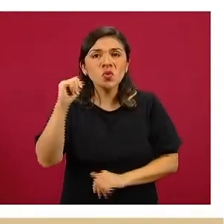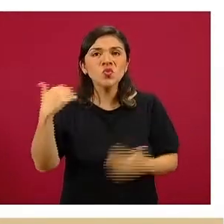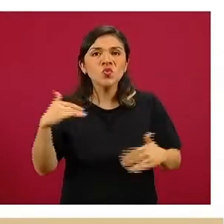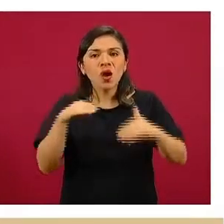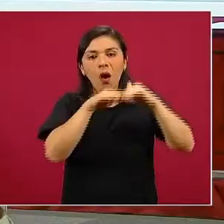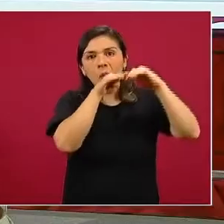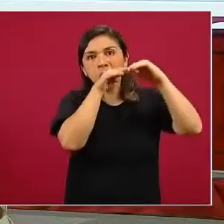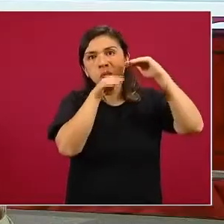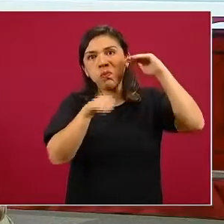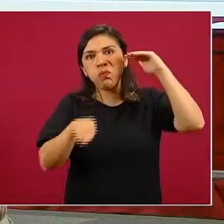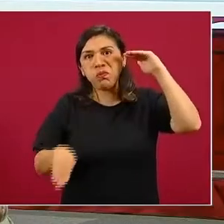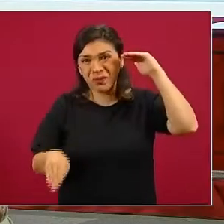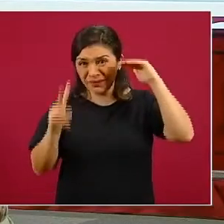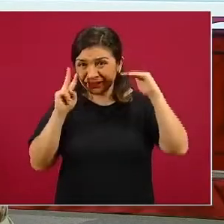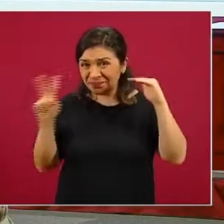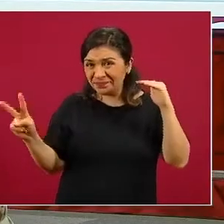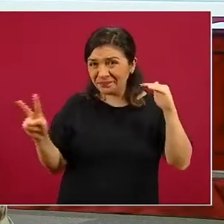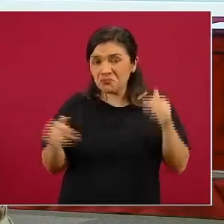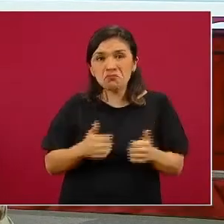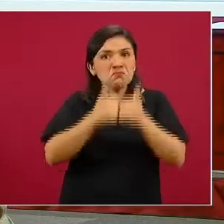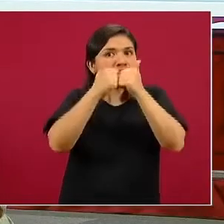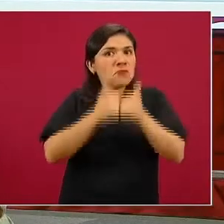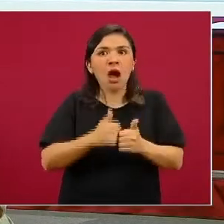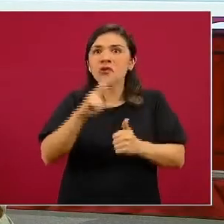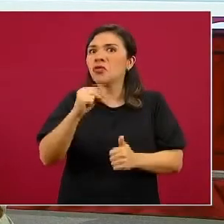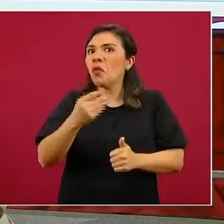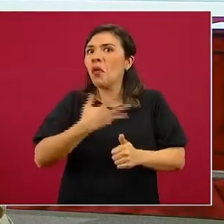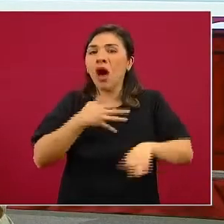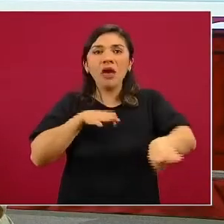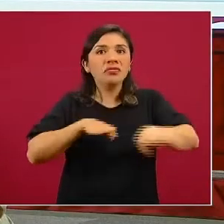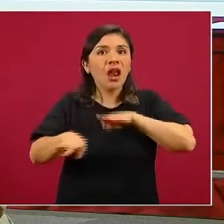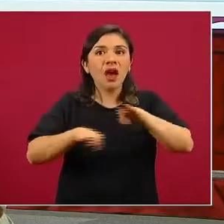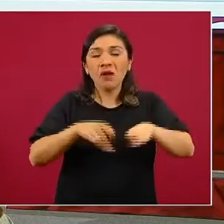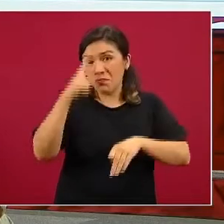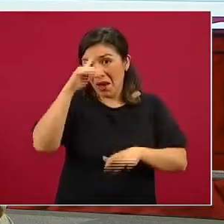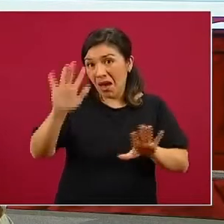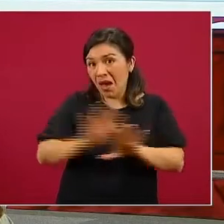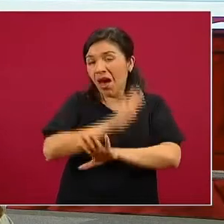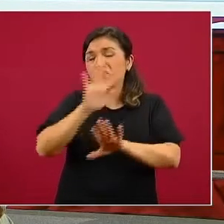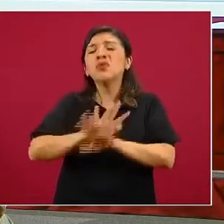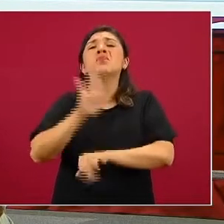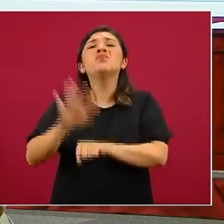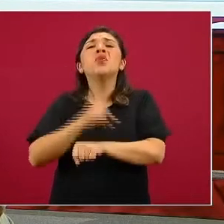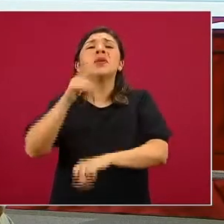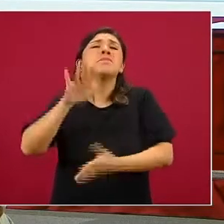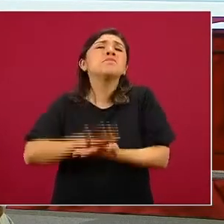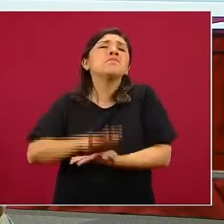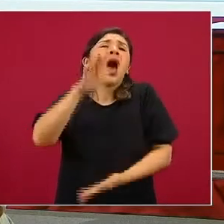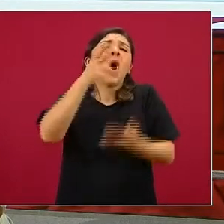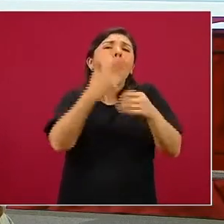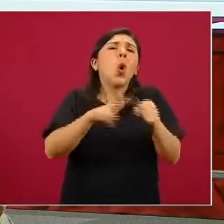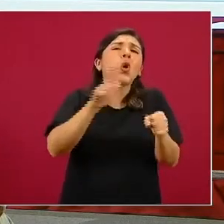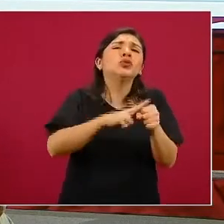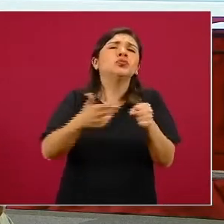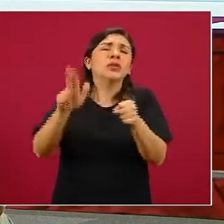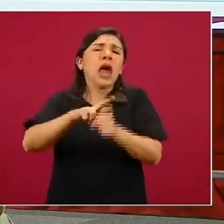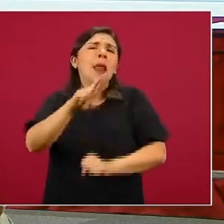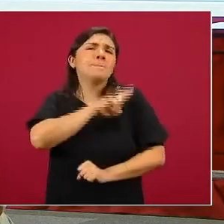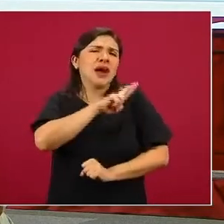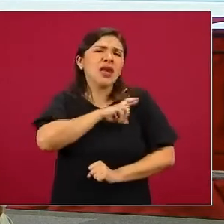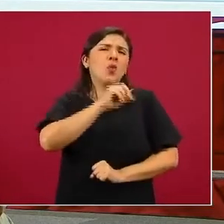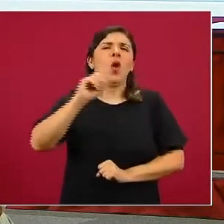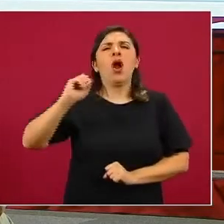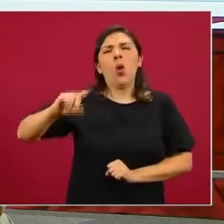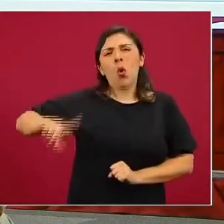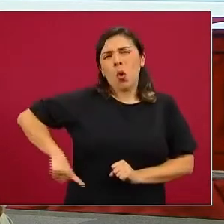prácticamente se detuvo la actividad de donación y trasplantes porque la mayoría de los hospitales, tanto públicos como privados,